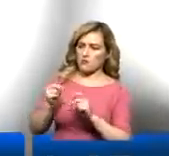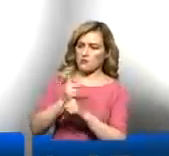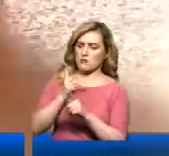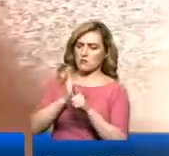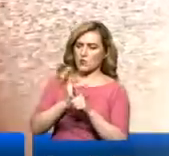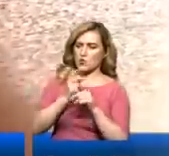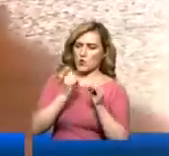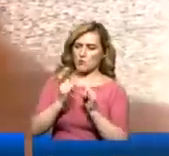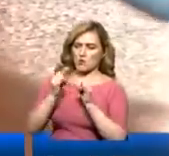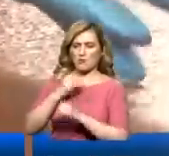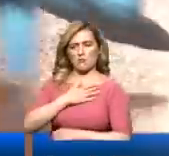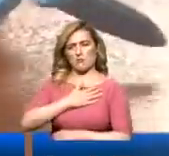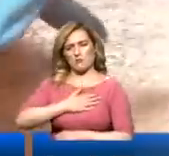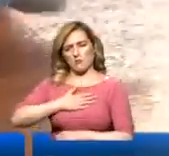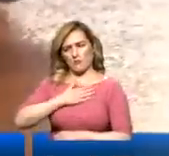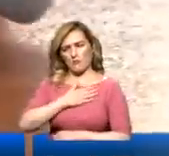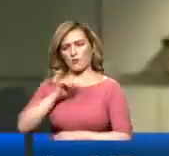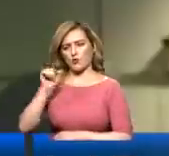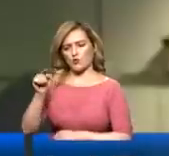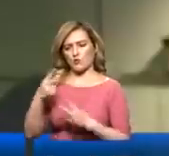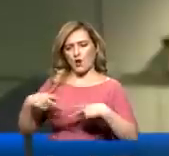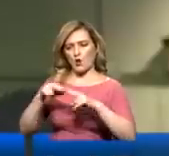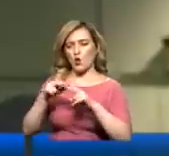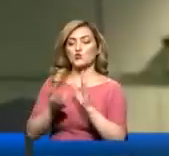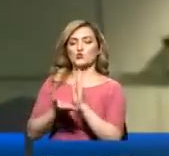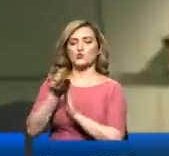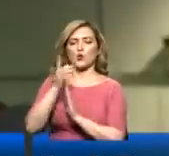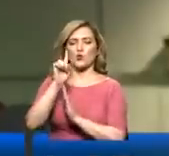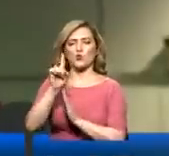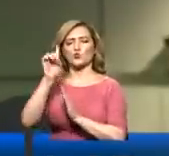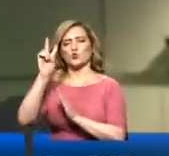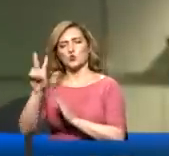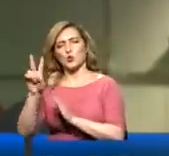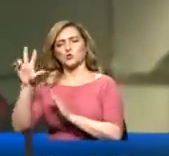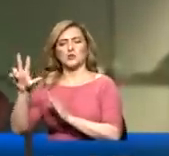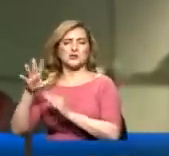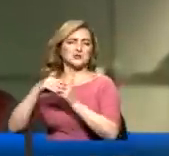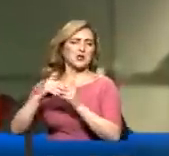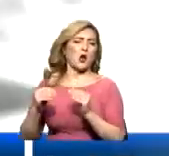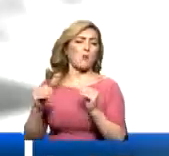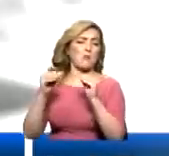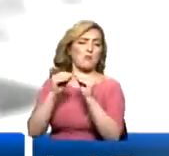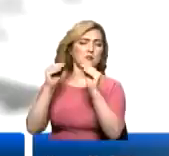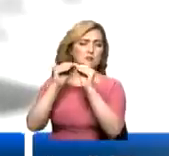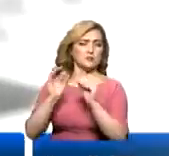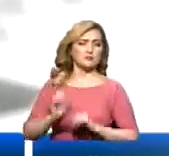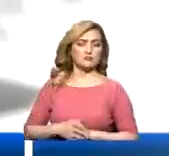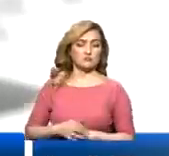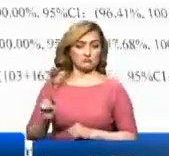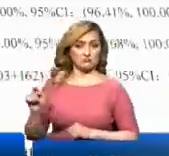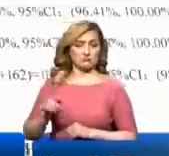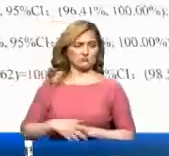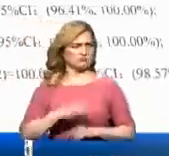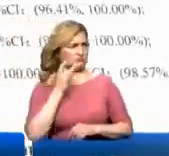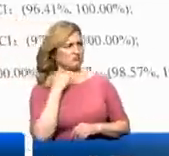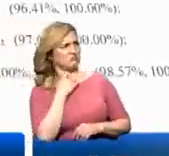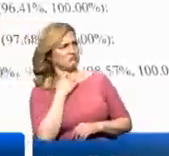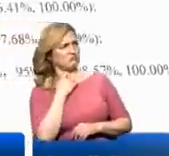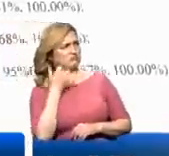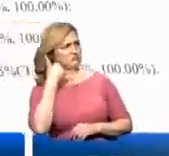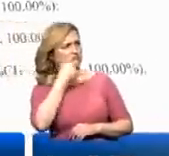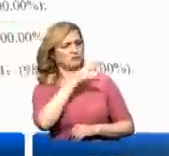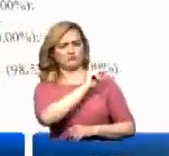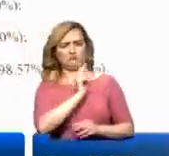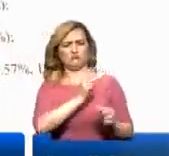no participar en este concurso comandado por el exsecretario de Salud del municipio de Quito, Lenín Mantilla, y nos contó que le pidieron subir el precio